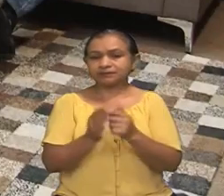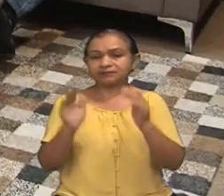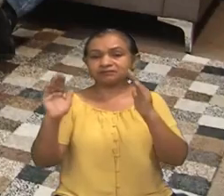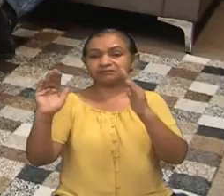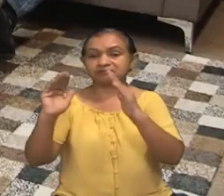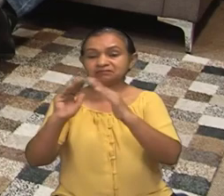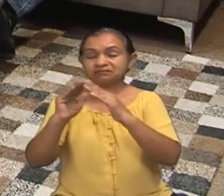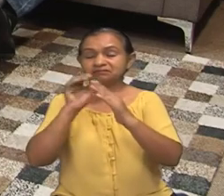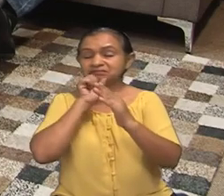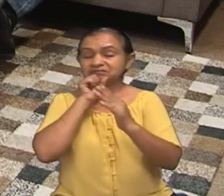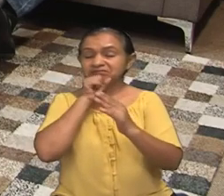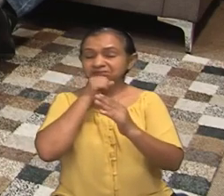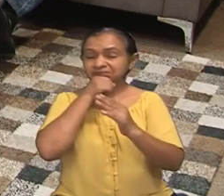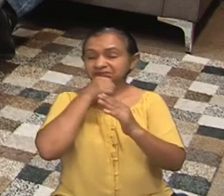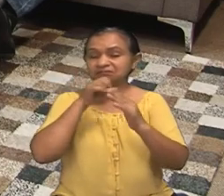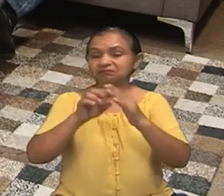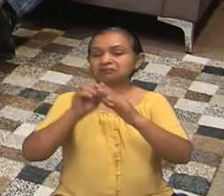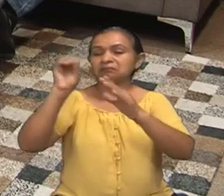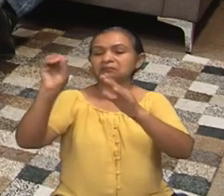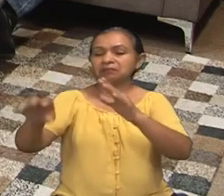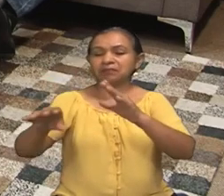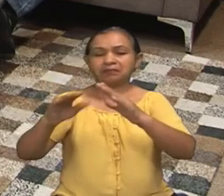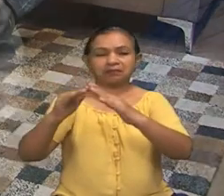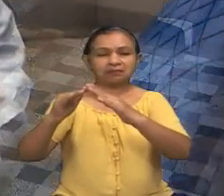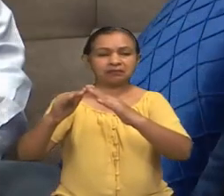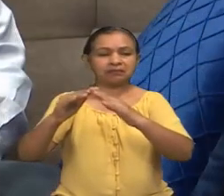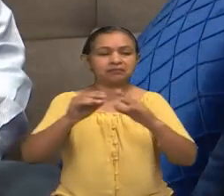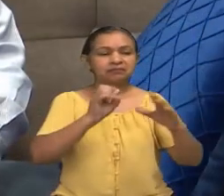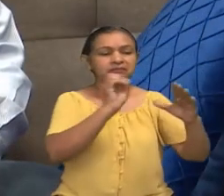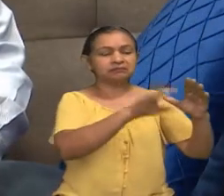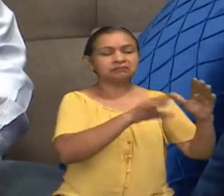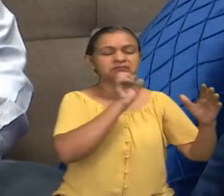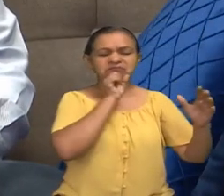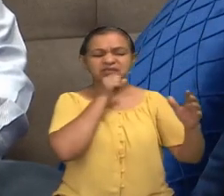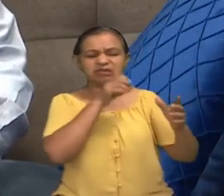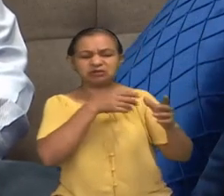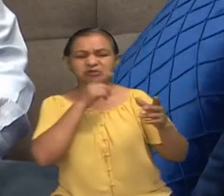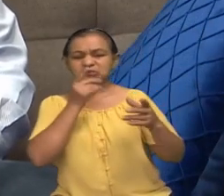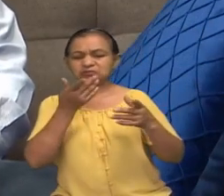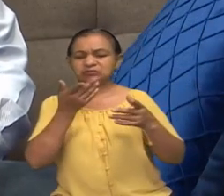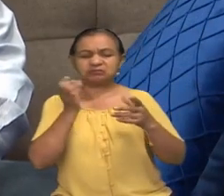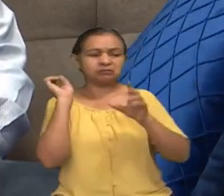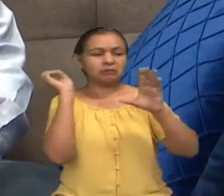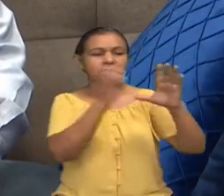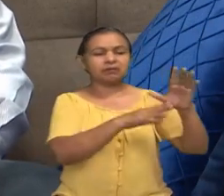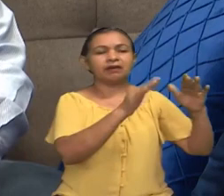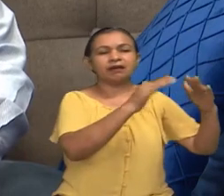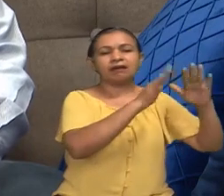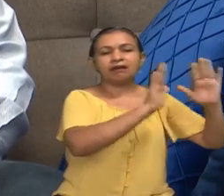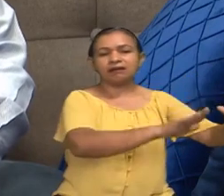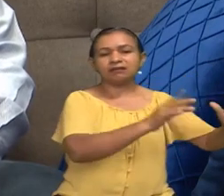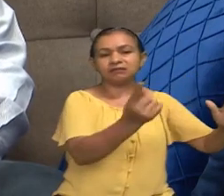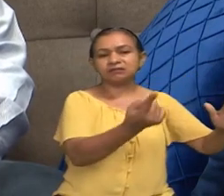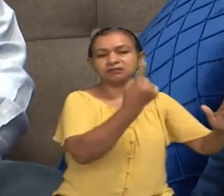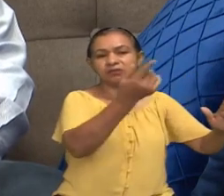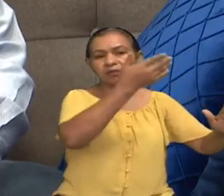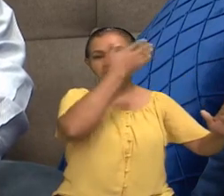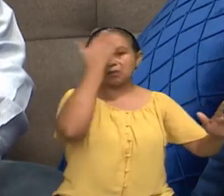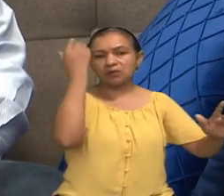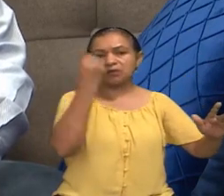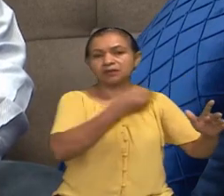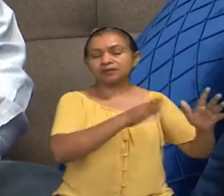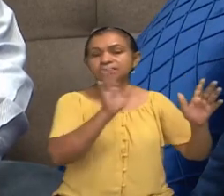eran prácticamente una especie de repositorios, y algunas veces vimos en algunos medios de desinformación fotografías